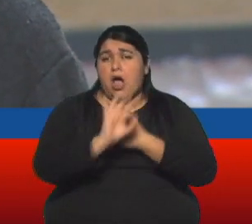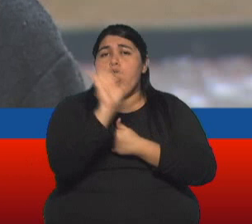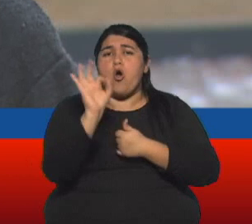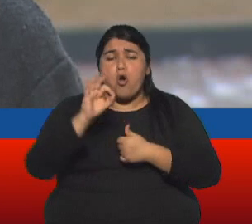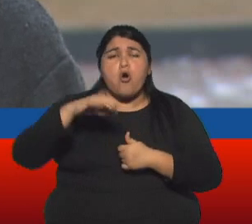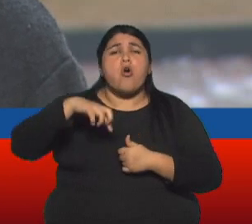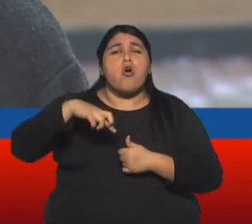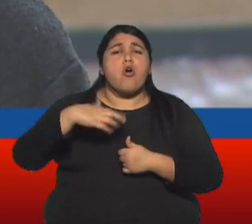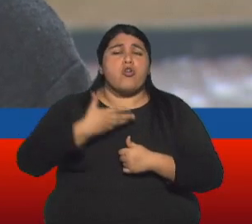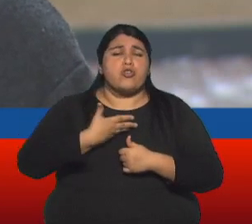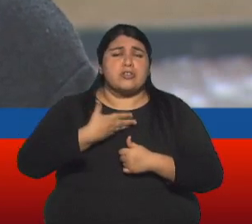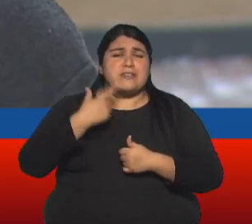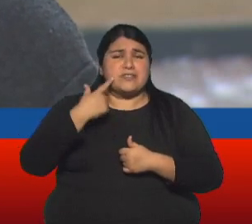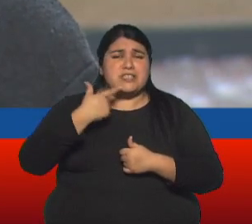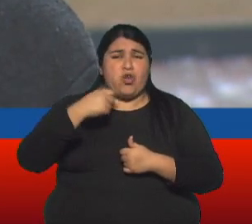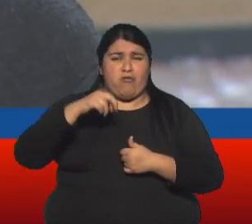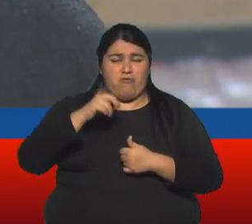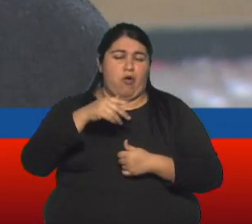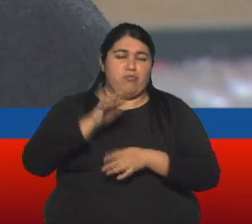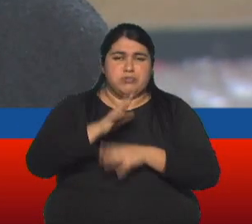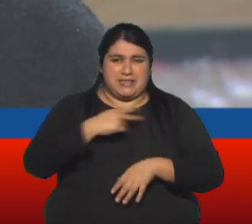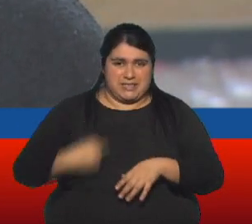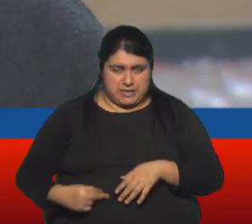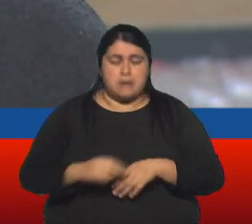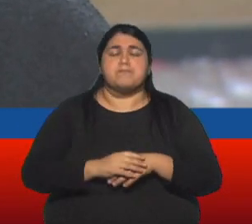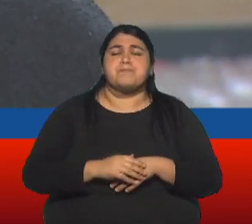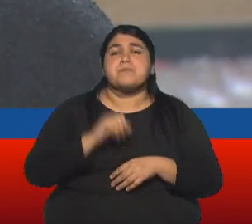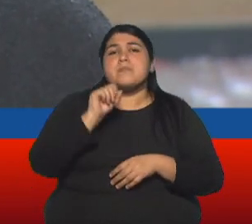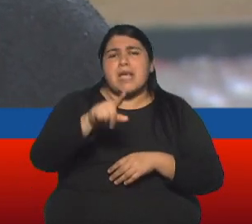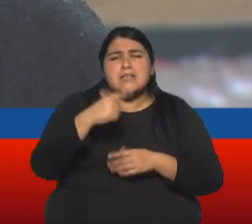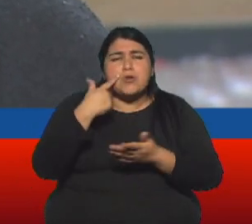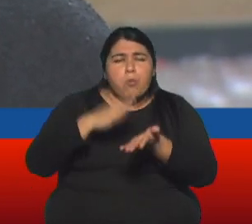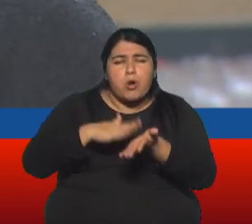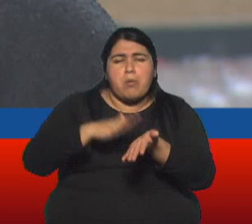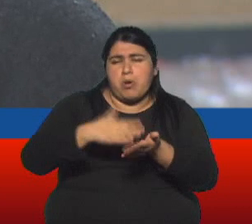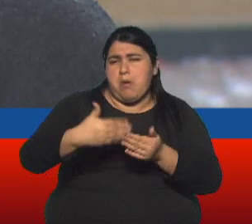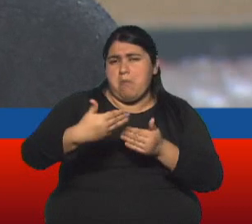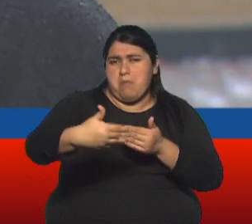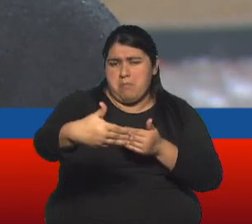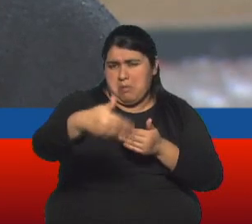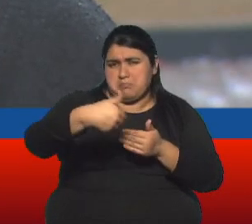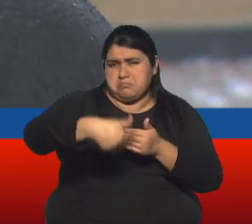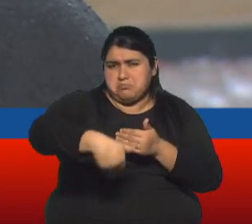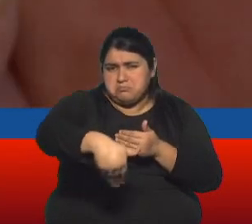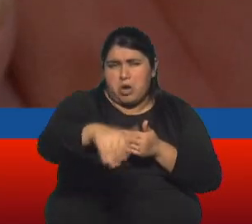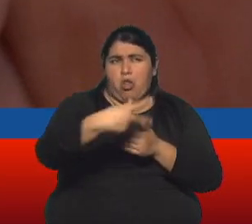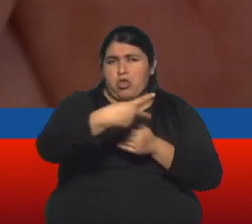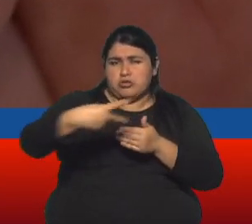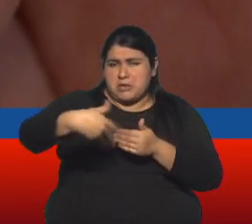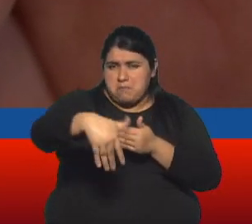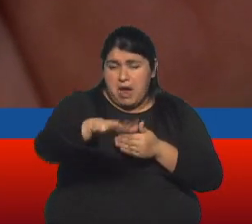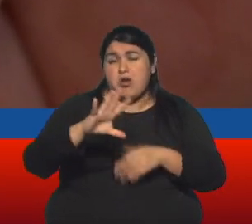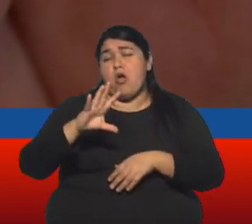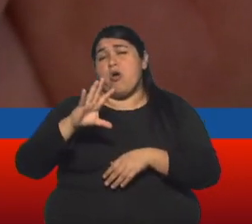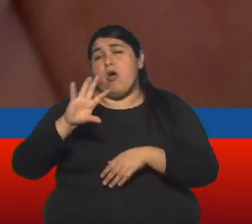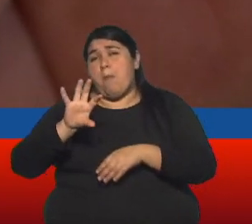Sinopharm, y entonces completar el esquema de dos dosis. Y estos ensayos ya van a empezar a hacerse en las próximas dos semanas, tanto en